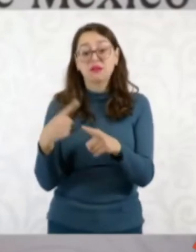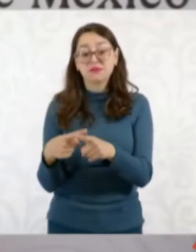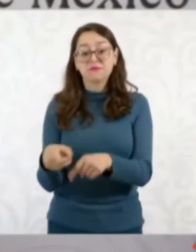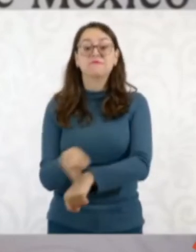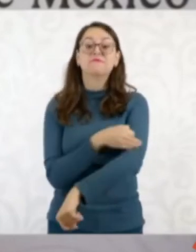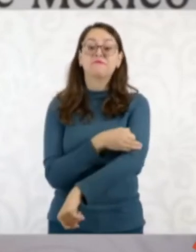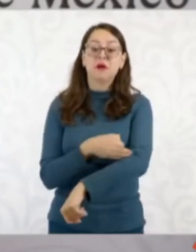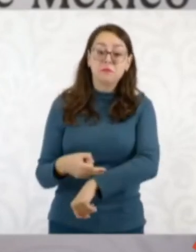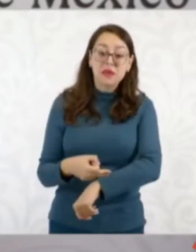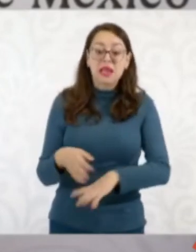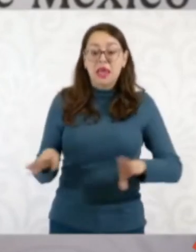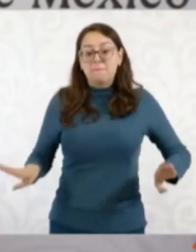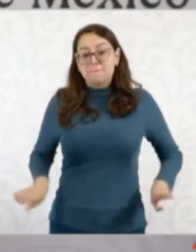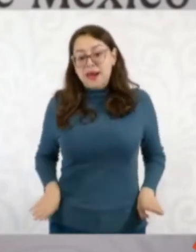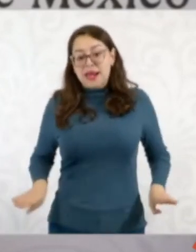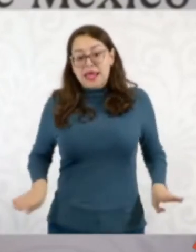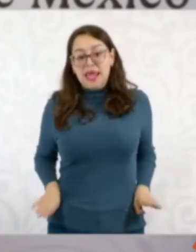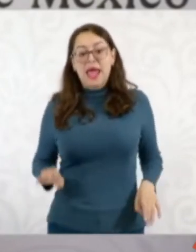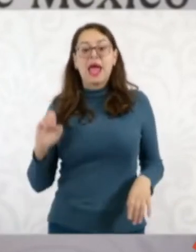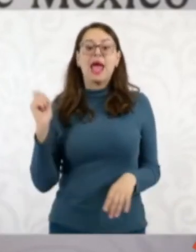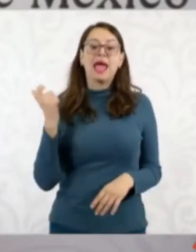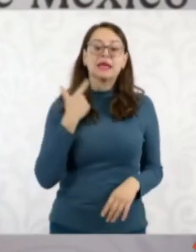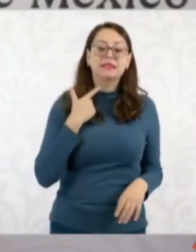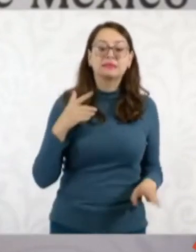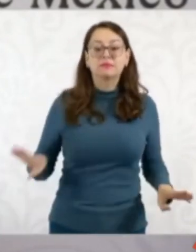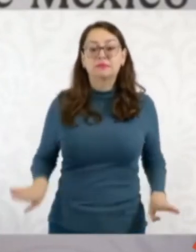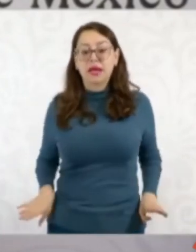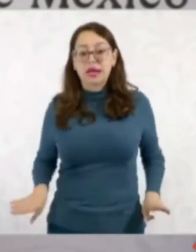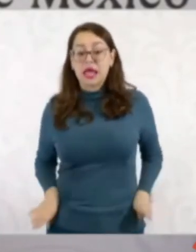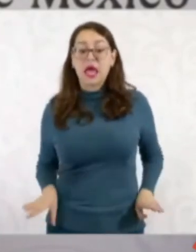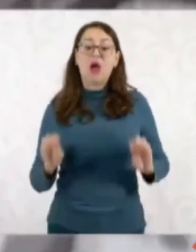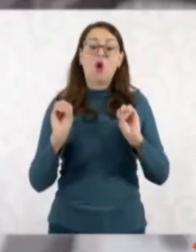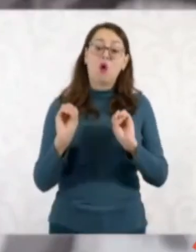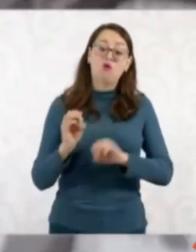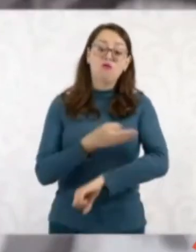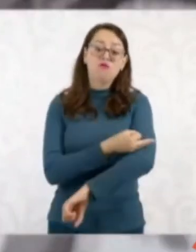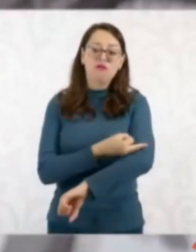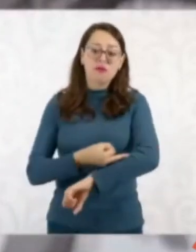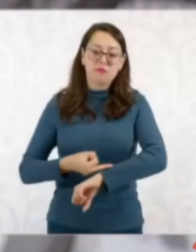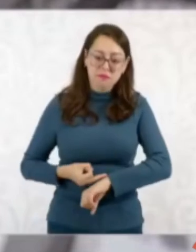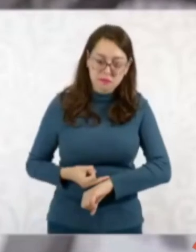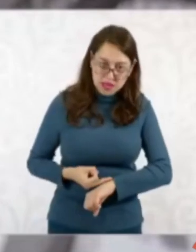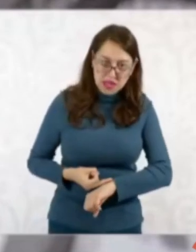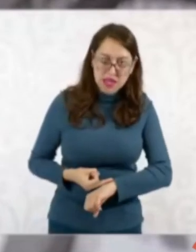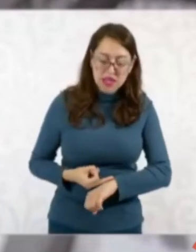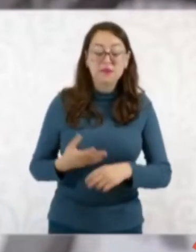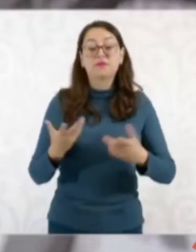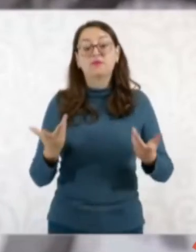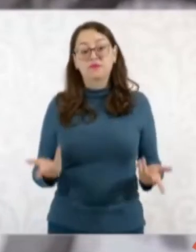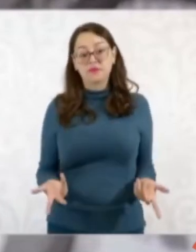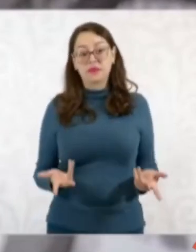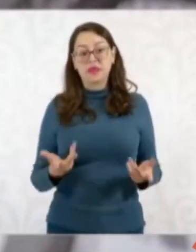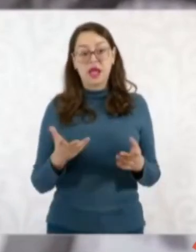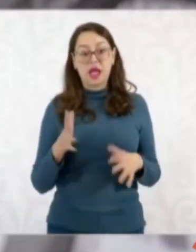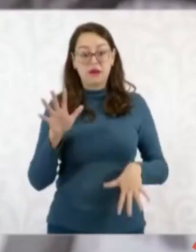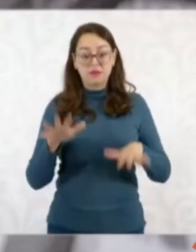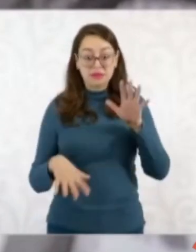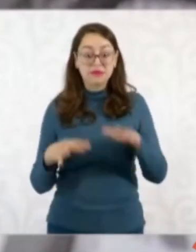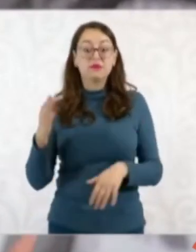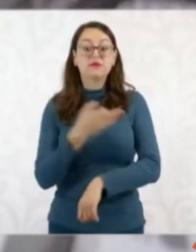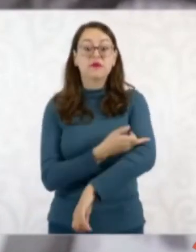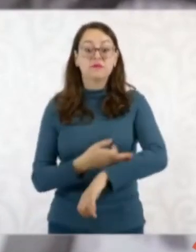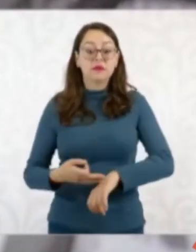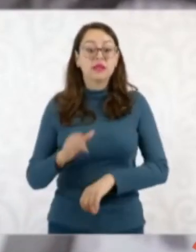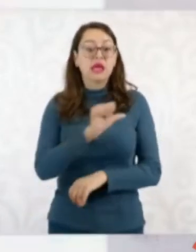la pareja, por la expareja o por algún familiar directo. Y muchas veces, aunque la familia le diga a la fiscalía